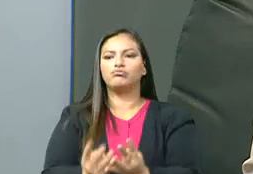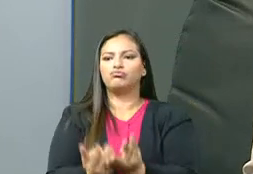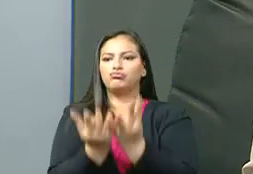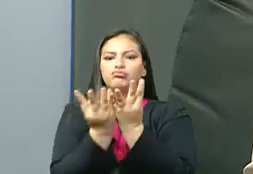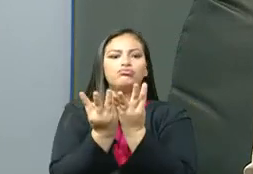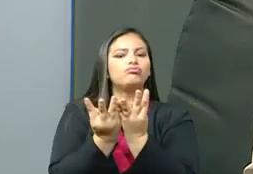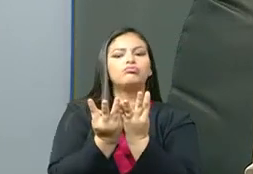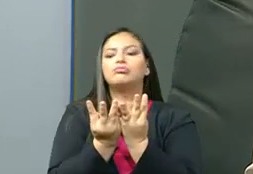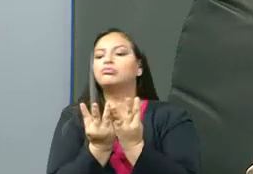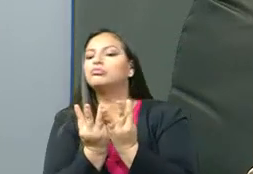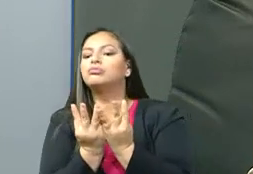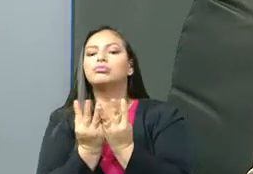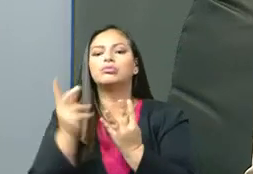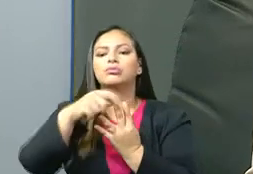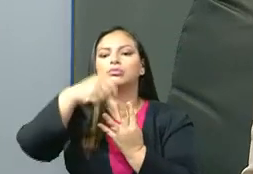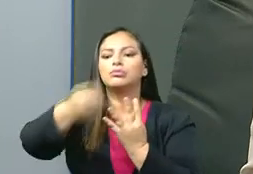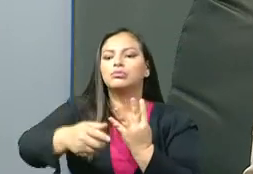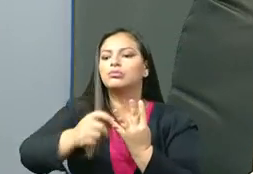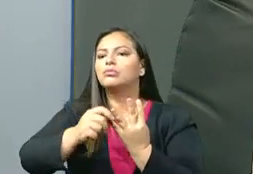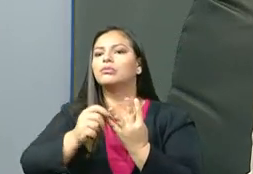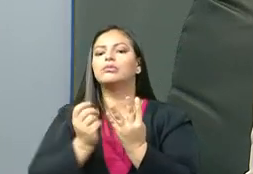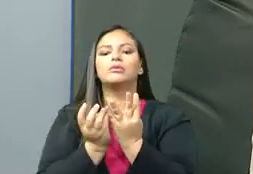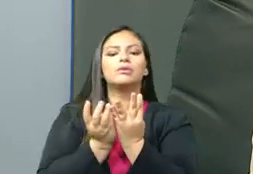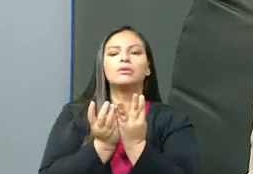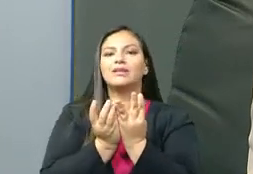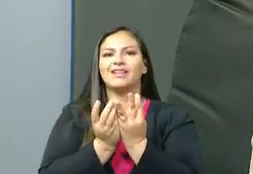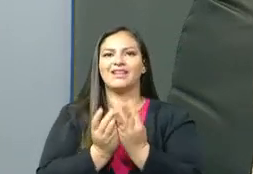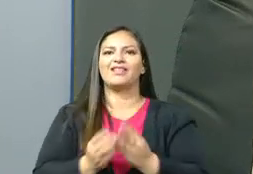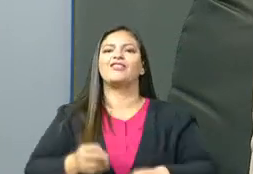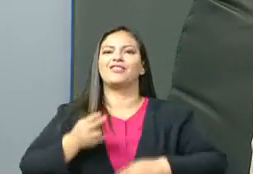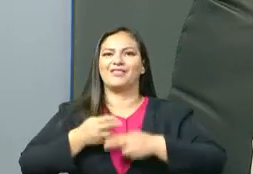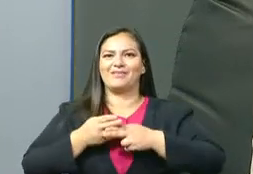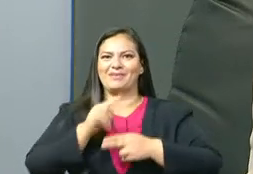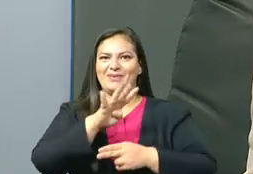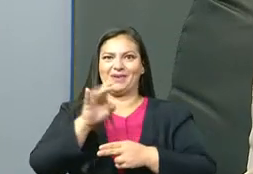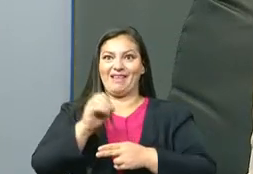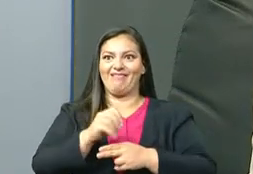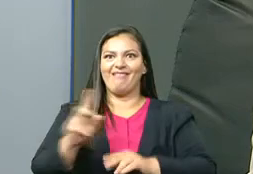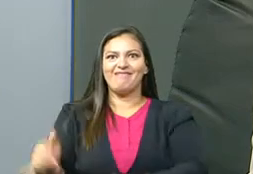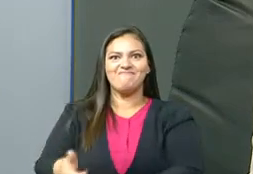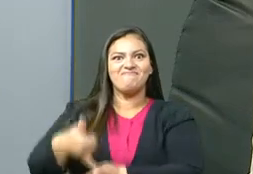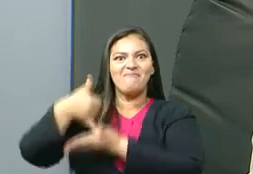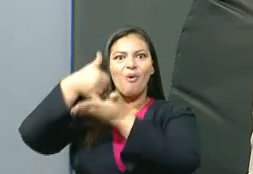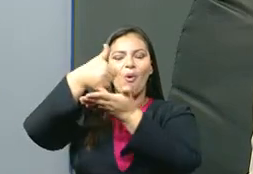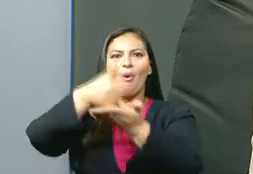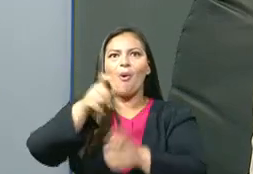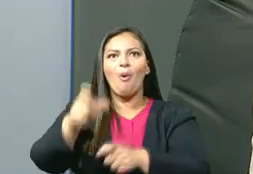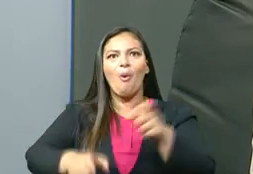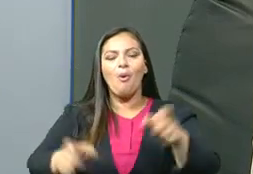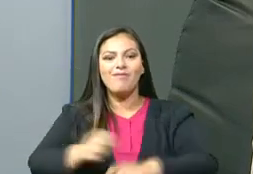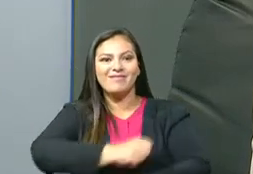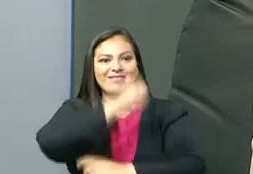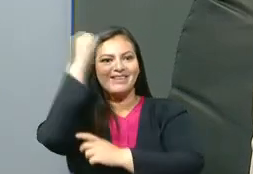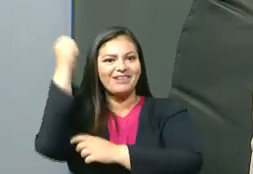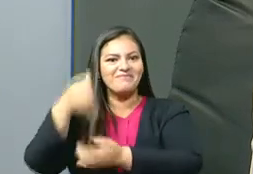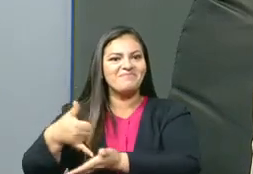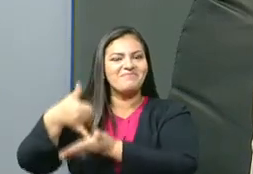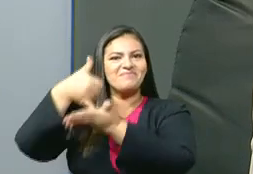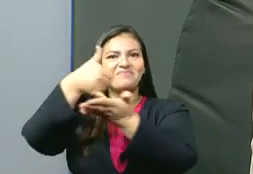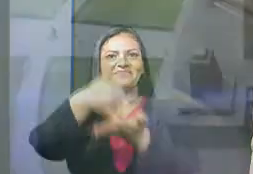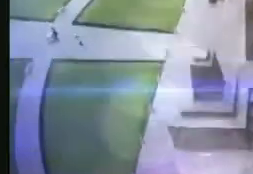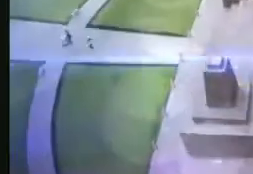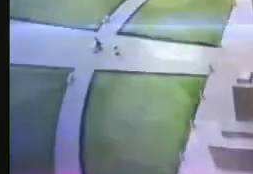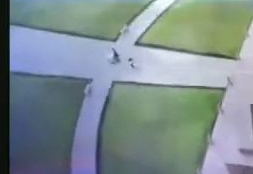483 años de fundación de la capital. Los ganadores se hicieron acreedores a fabulosos premios.